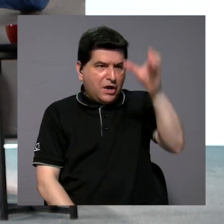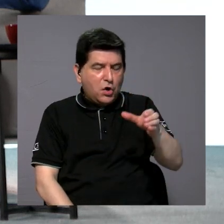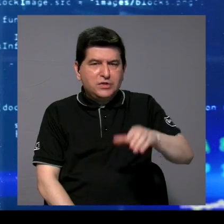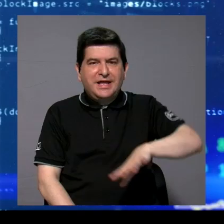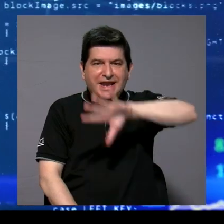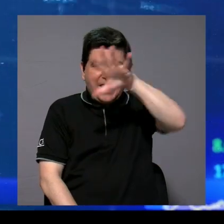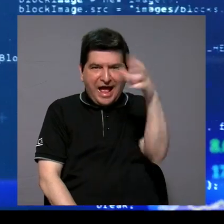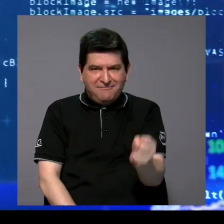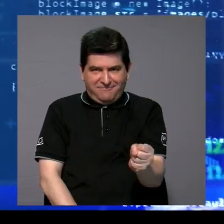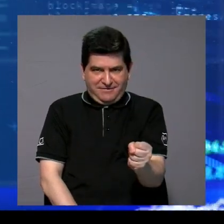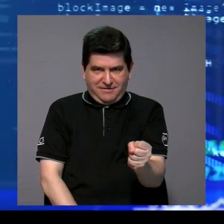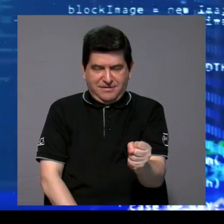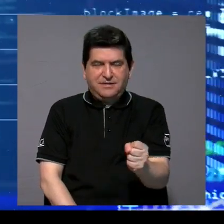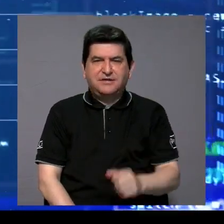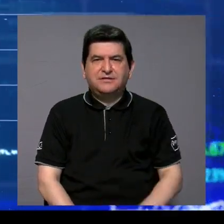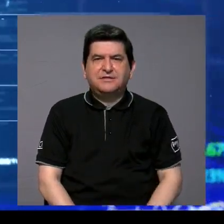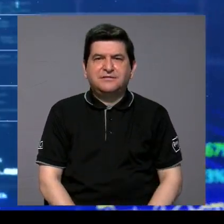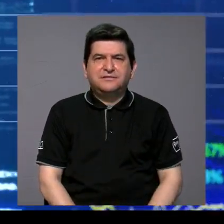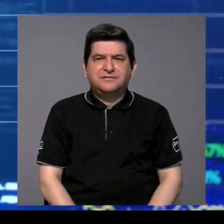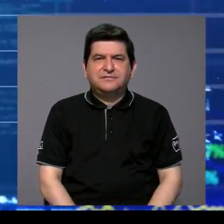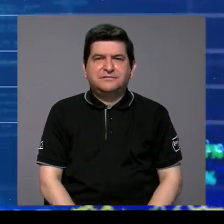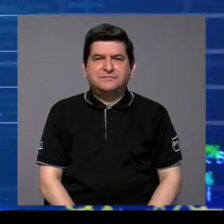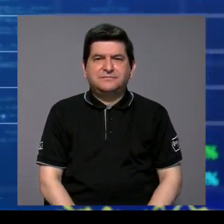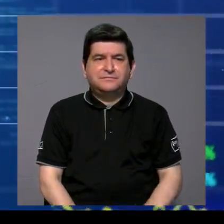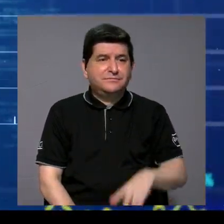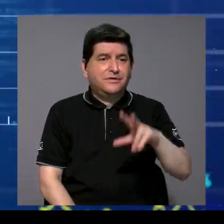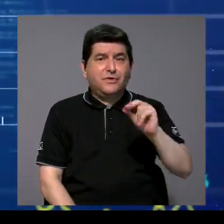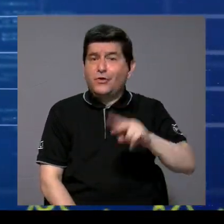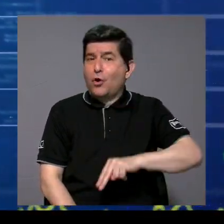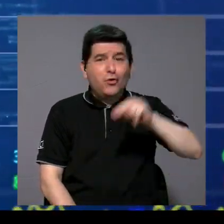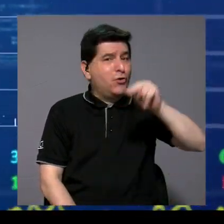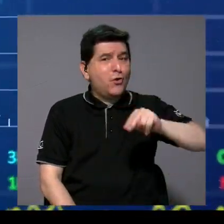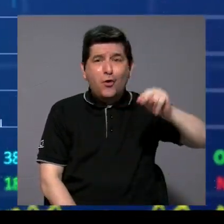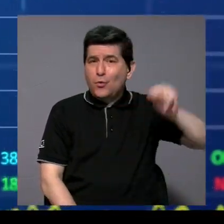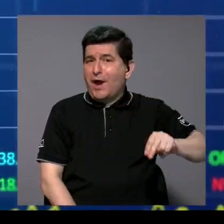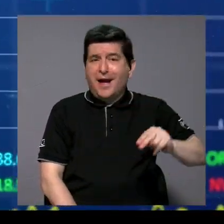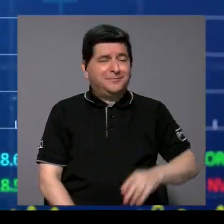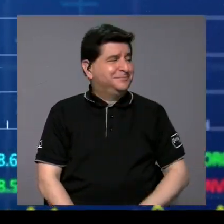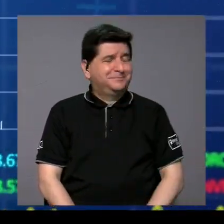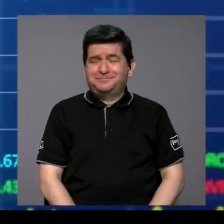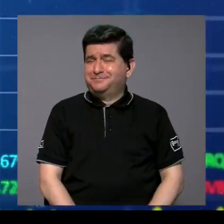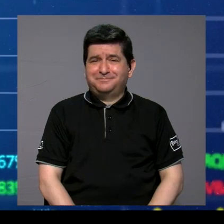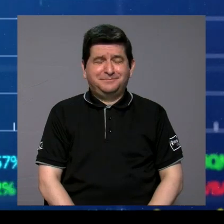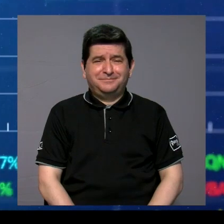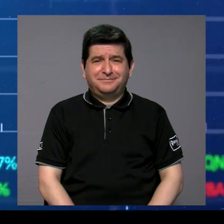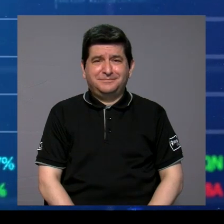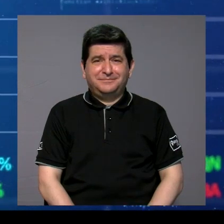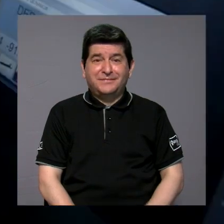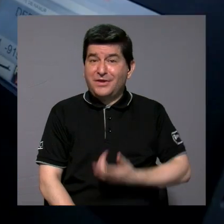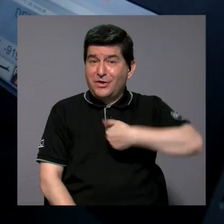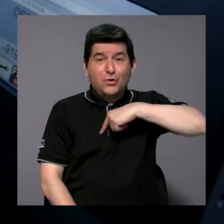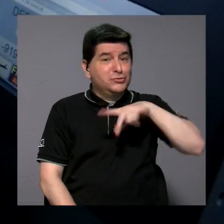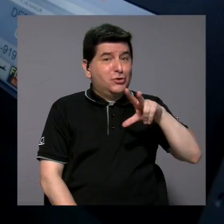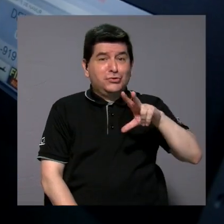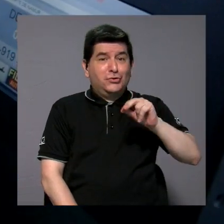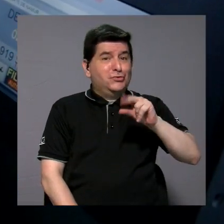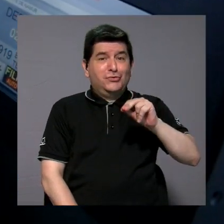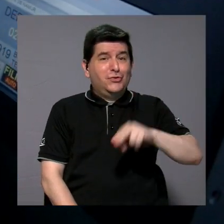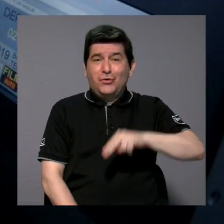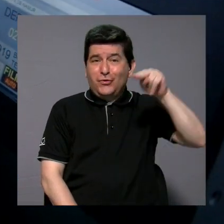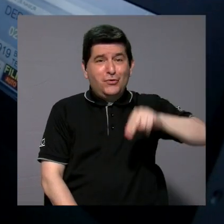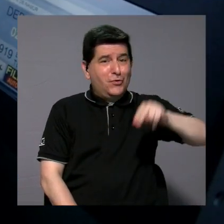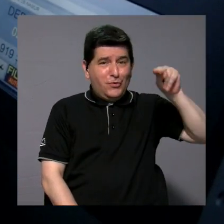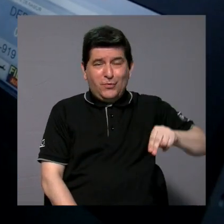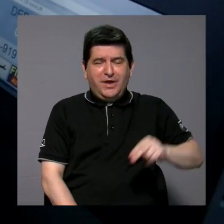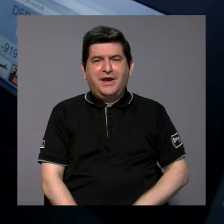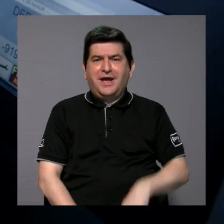África, no son Noruega, ni siquiera aquí somos Noruega, y entonces no podemos